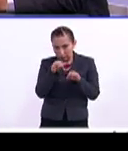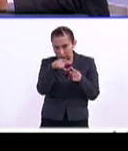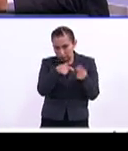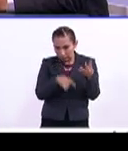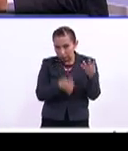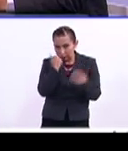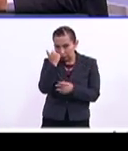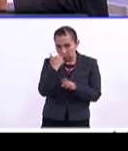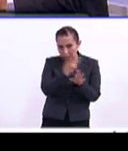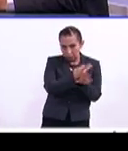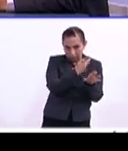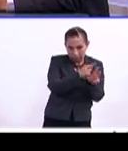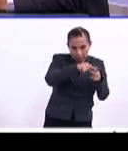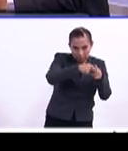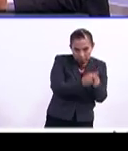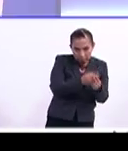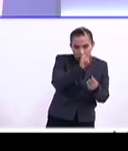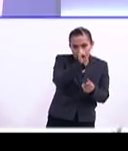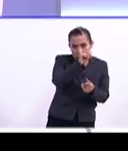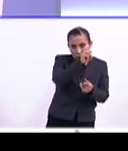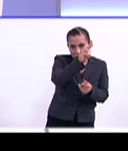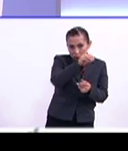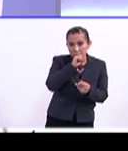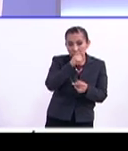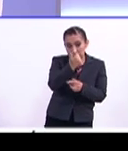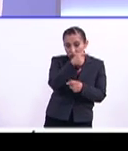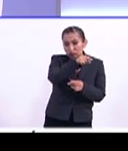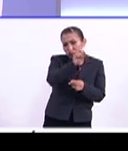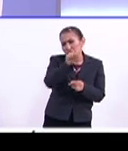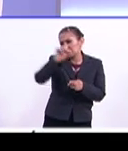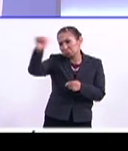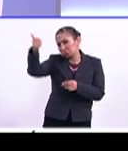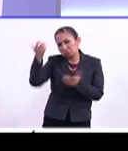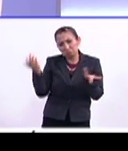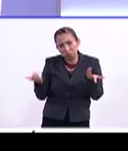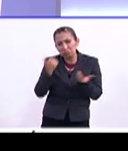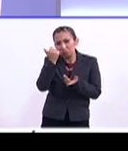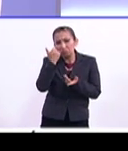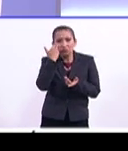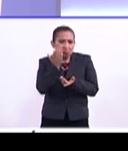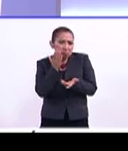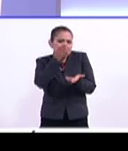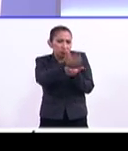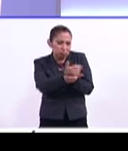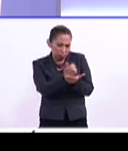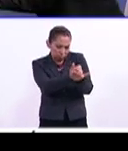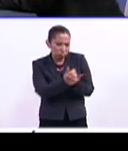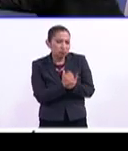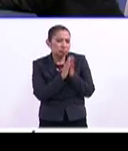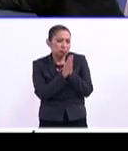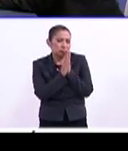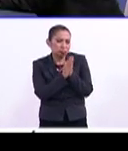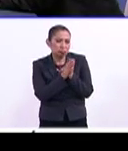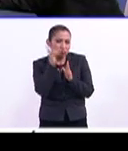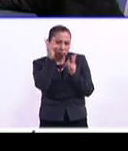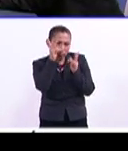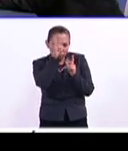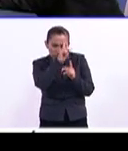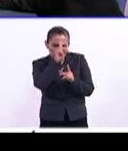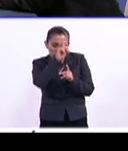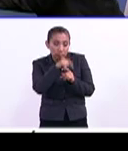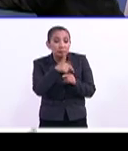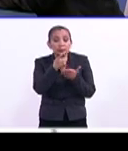con los alumnos ya desde el bachillerato de la UNAM, y no solo con los alumnos de la UNAM, sino otros alumnos que nos quieren visitar,